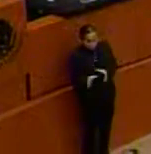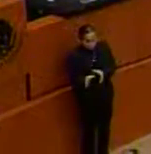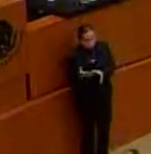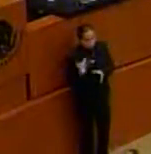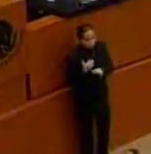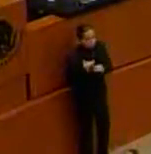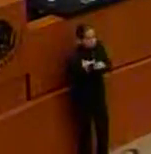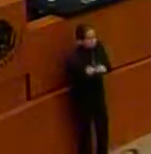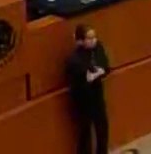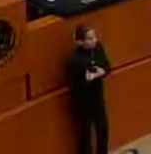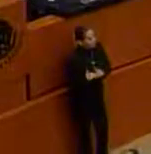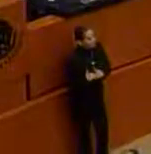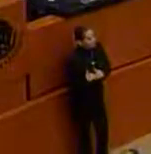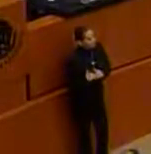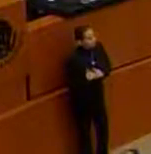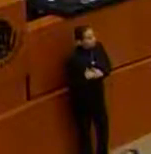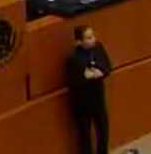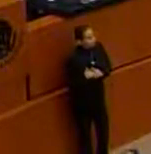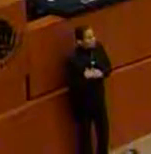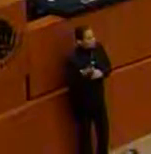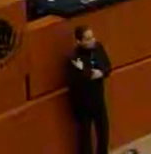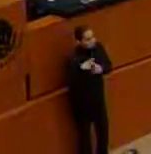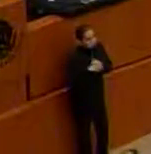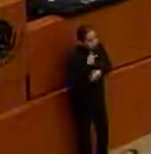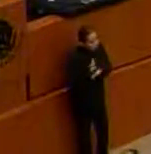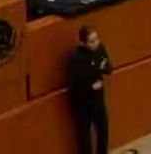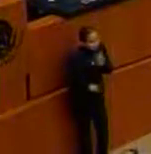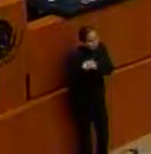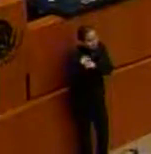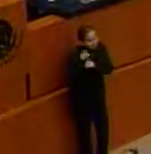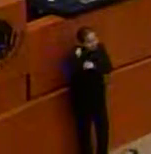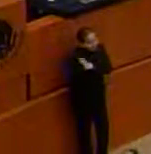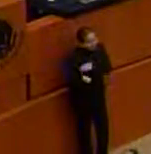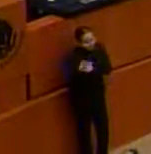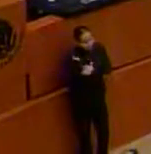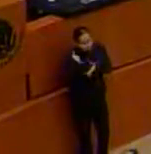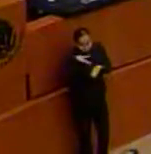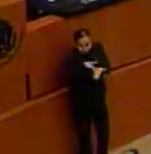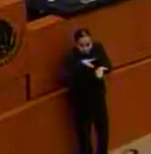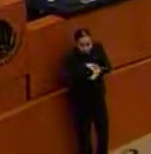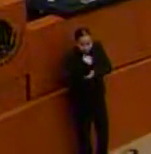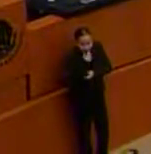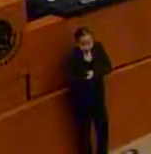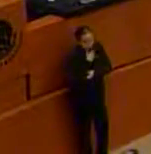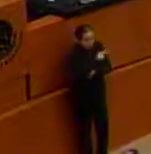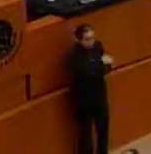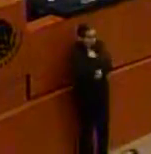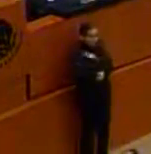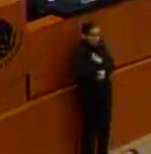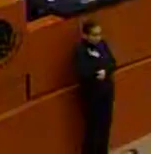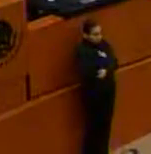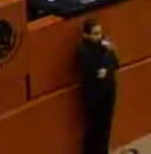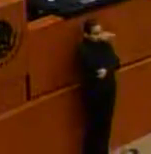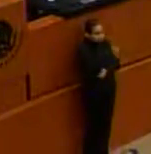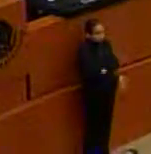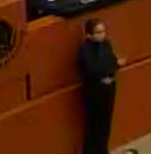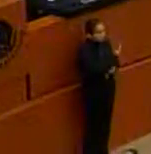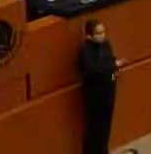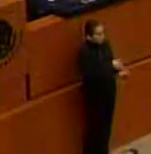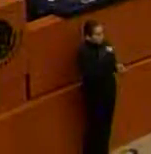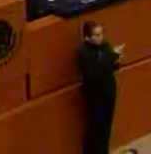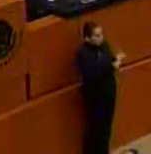también las limitaciones de los programas de esta naturaleza. En Canadá se aprobó